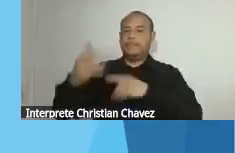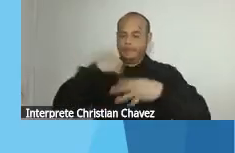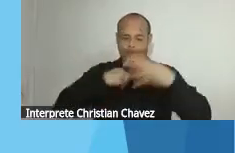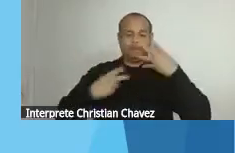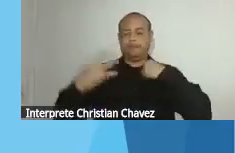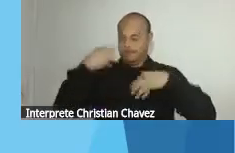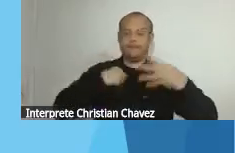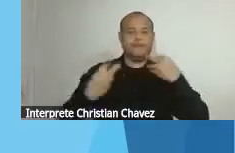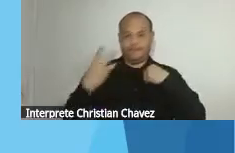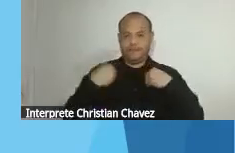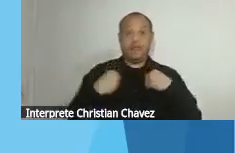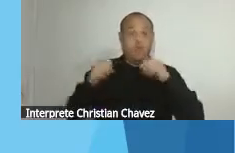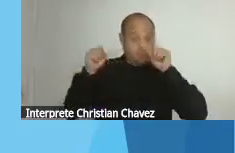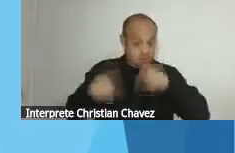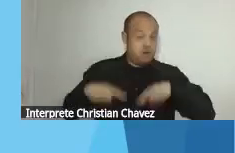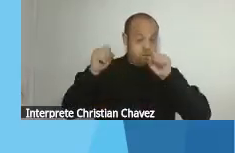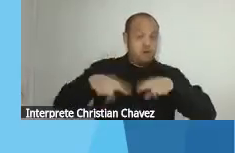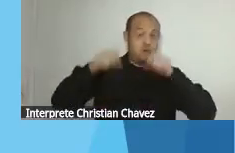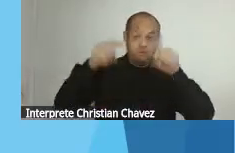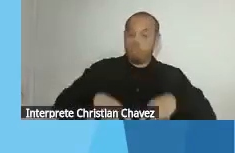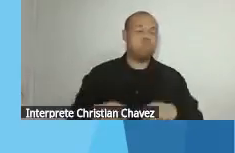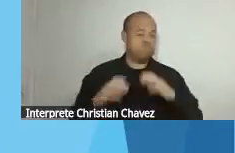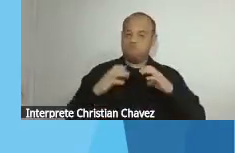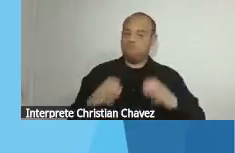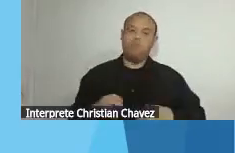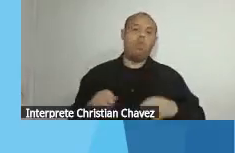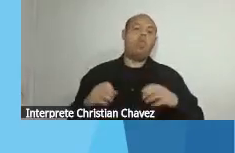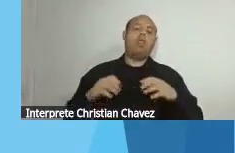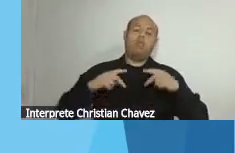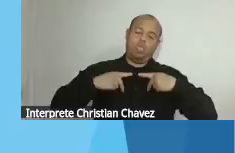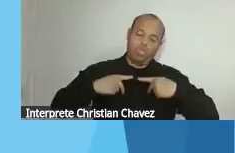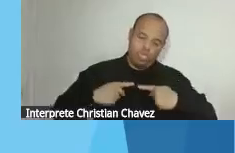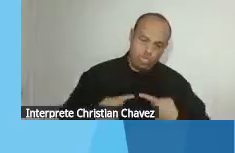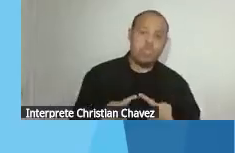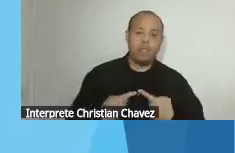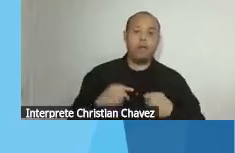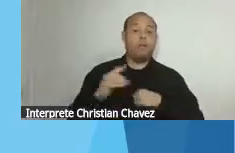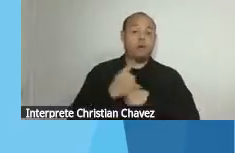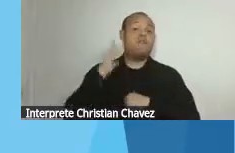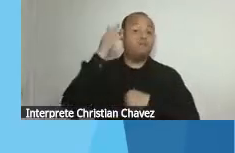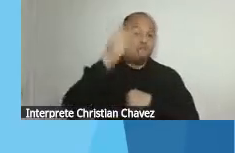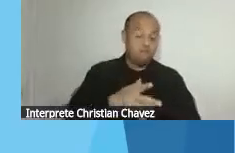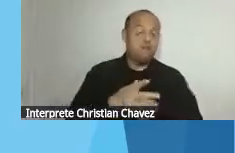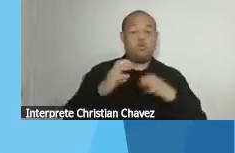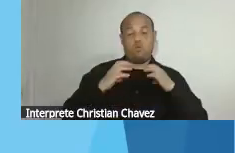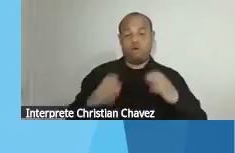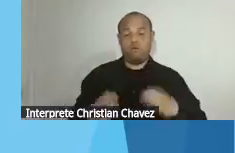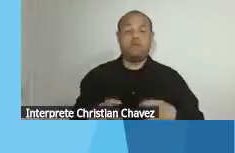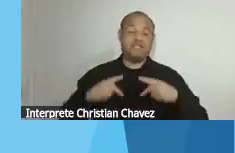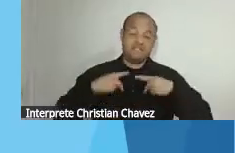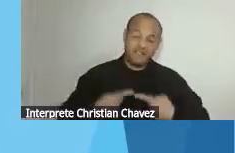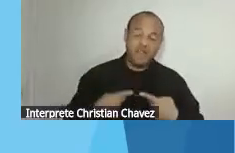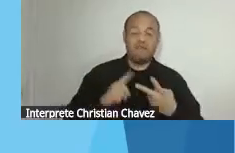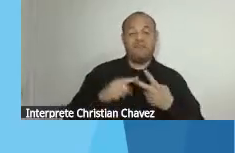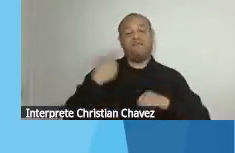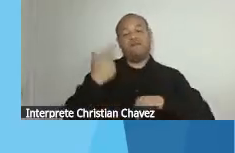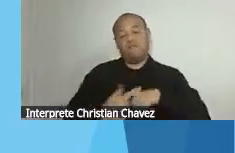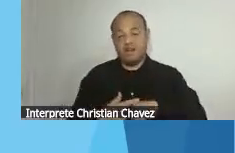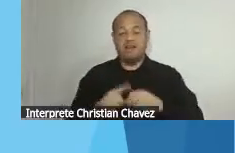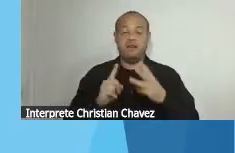esté recibiendo el mismo nutriente y así prevenir cualquier deficiencia nutricional.